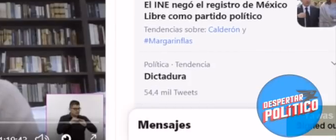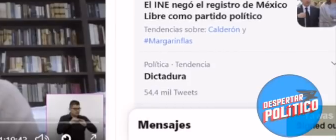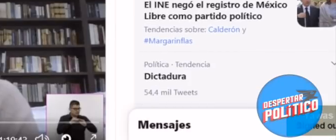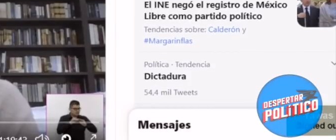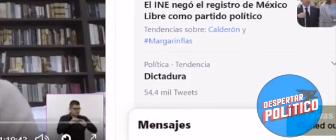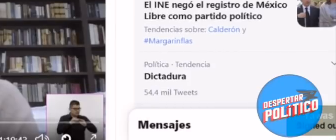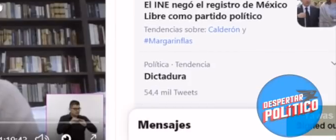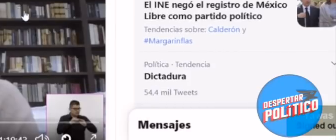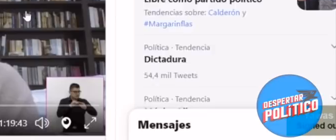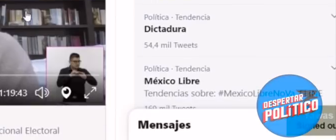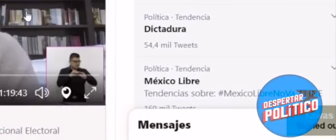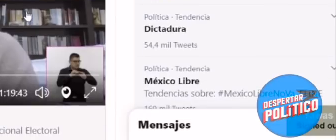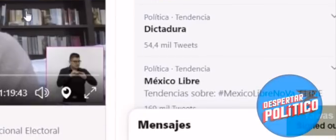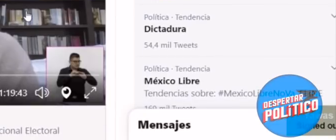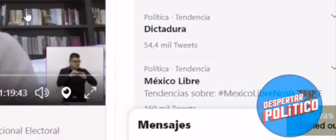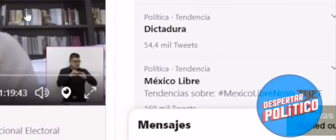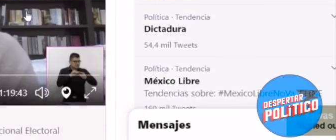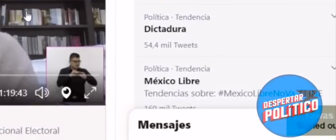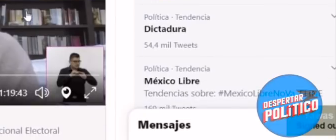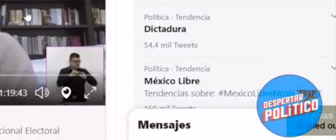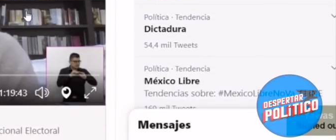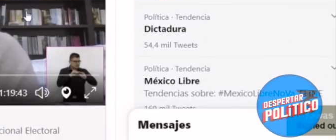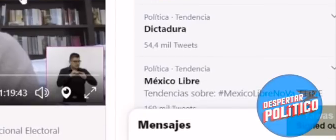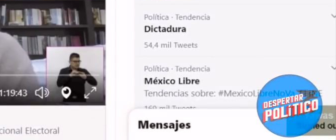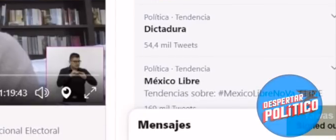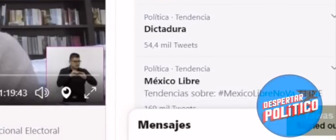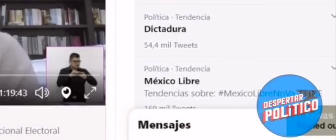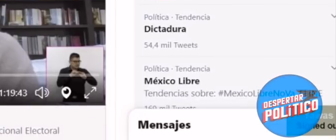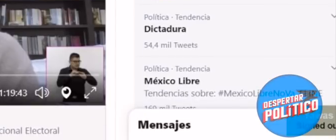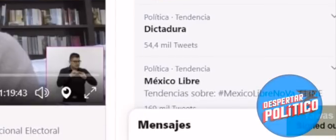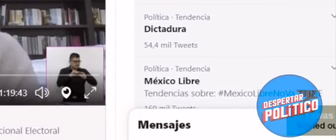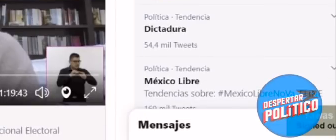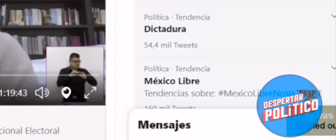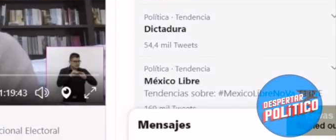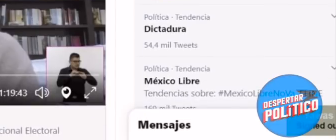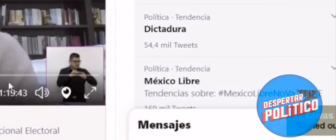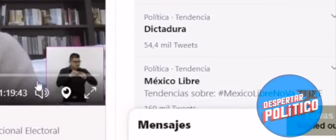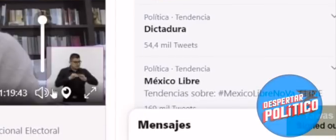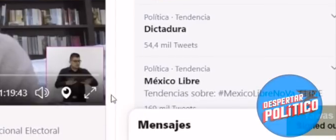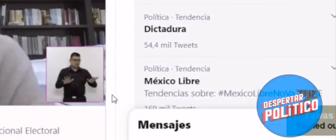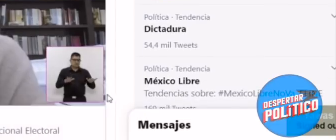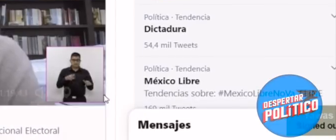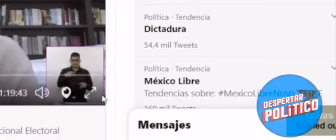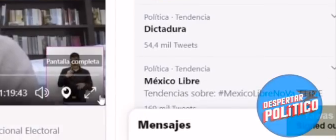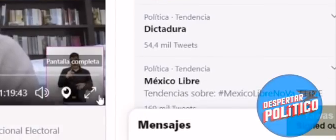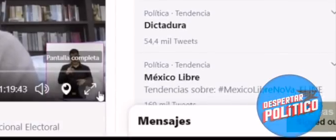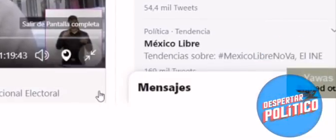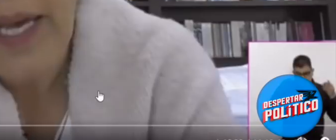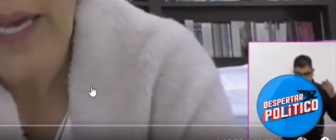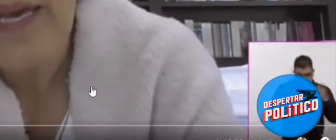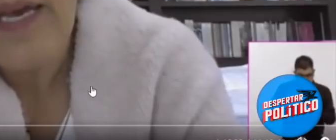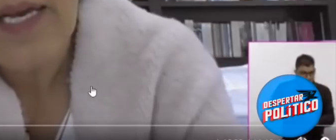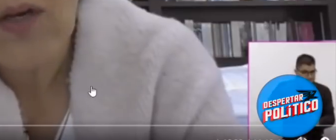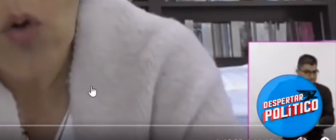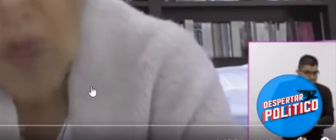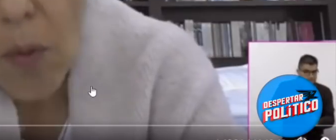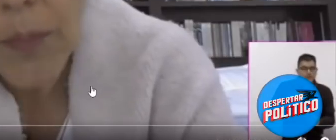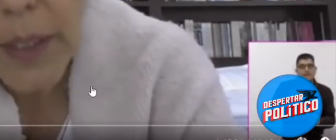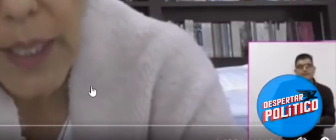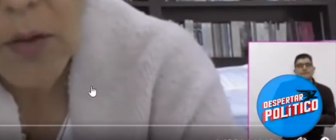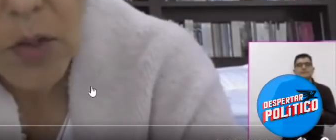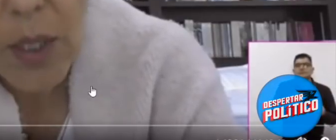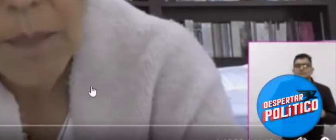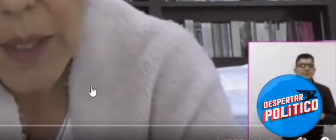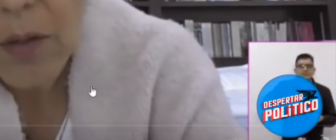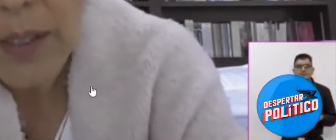realizaron su chamba y esta consejera votó a favor de que méxico libre vaya a su particular de cómo